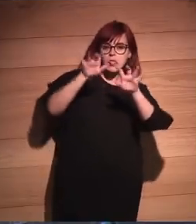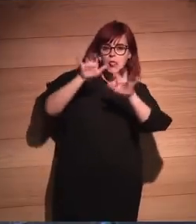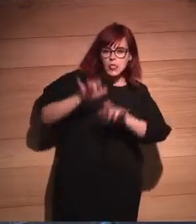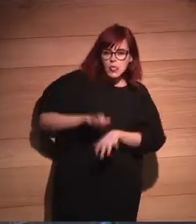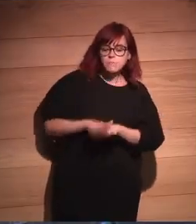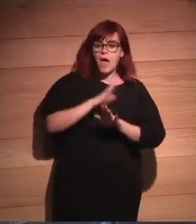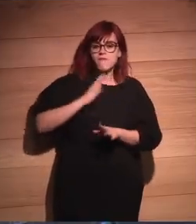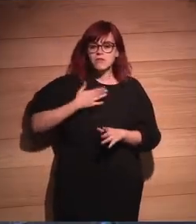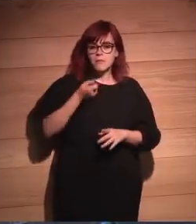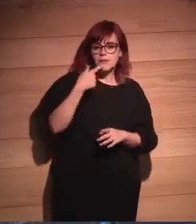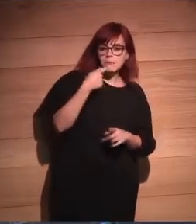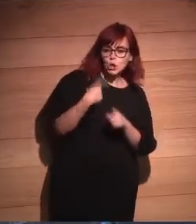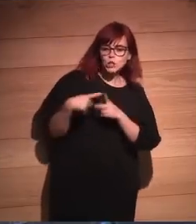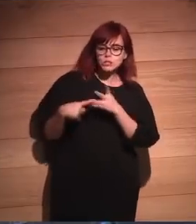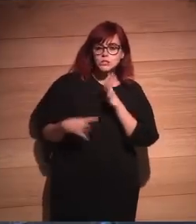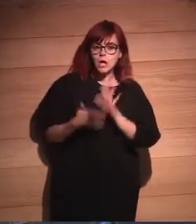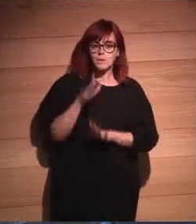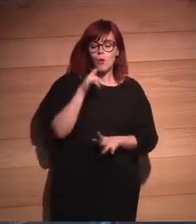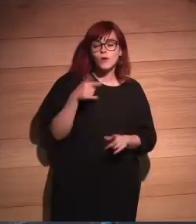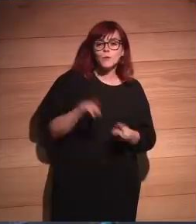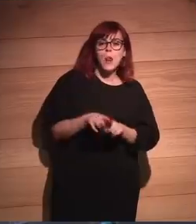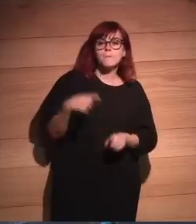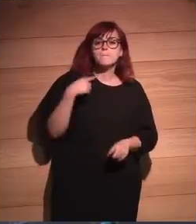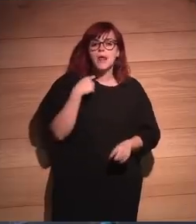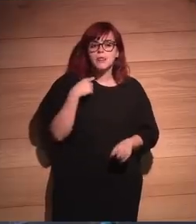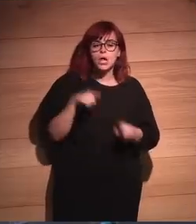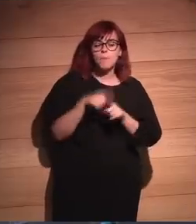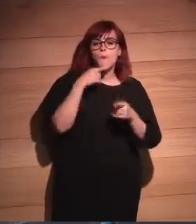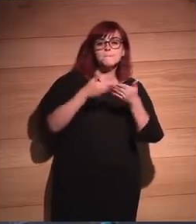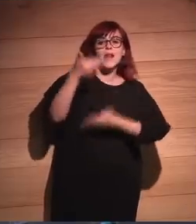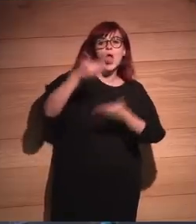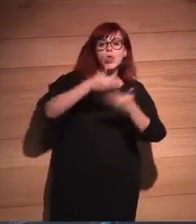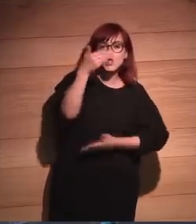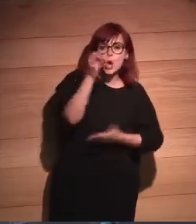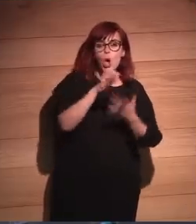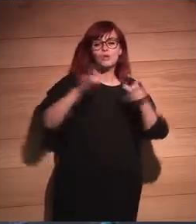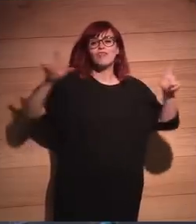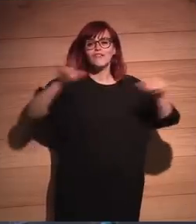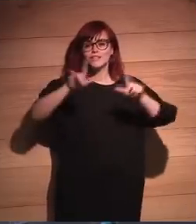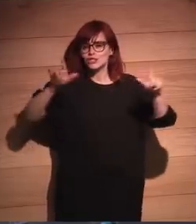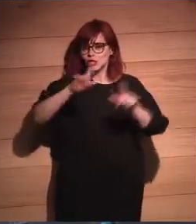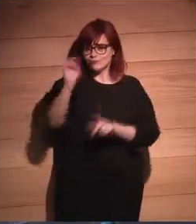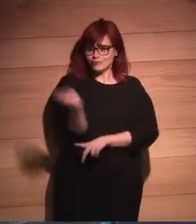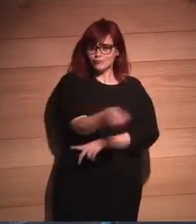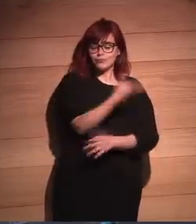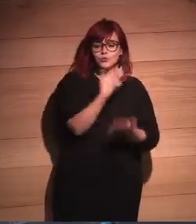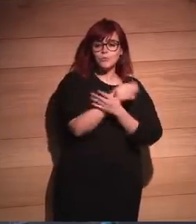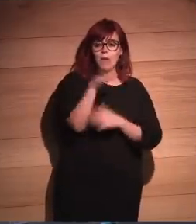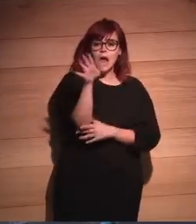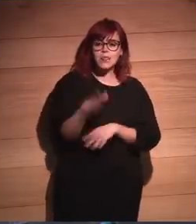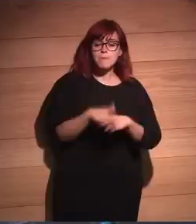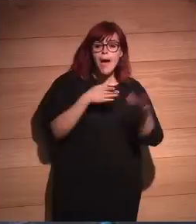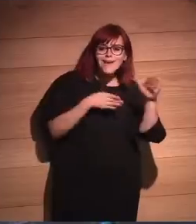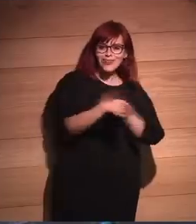son los efectos de los medicamentos, como la pierden los periódicos, la televisión, etcétera, porque la gente